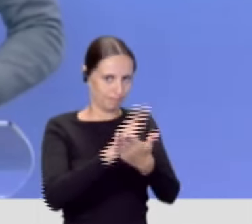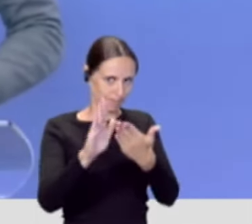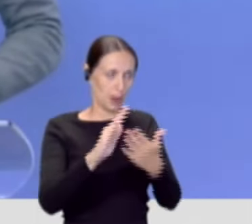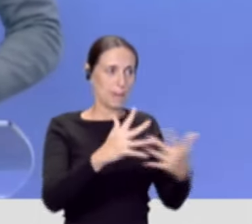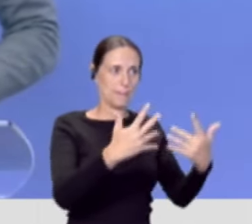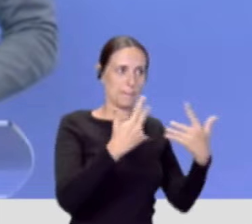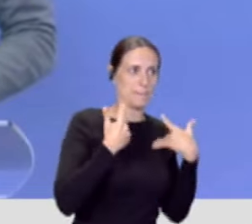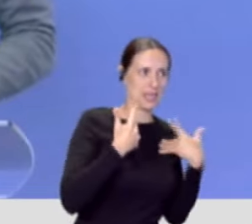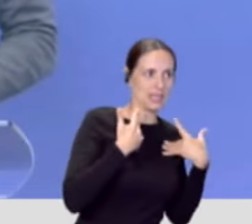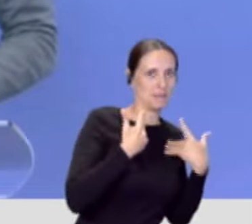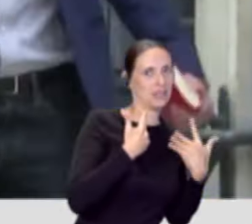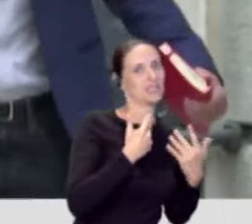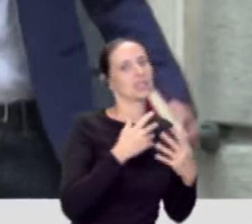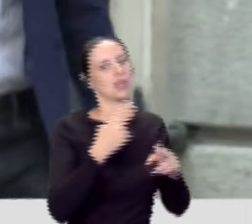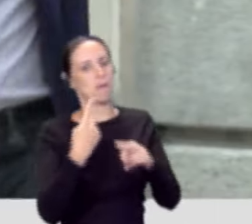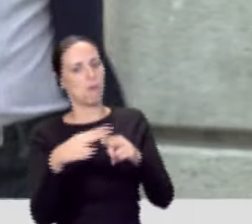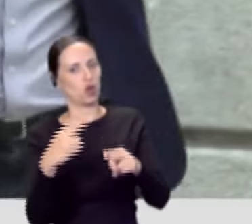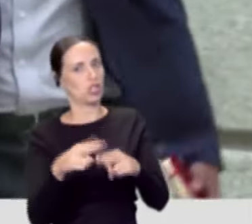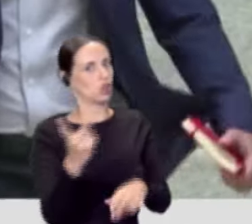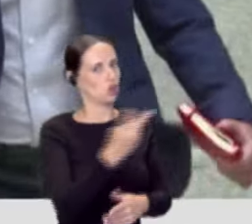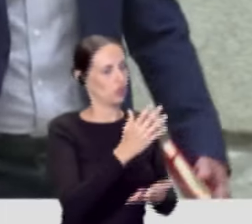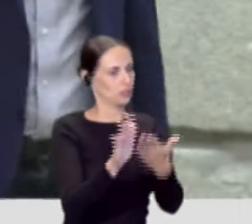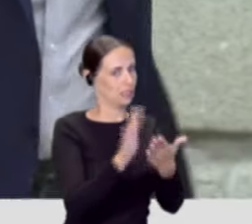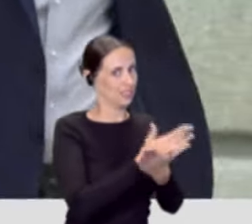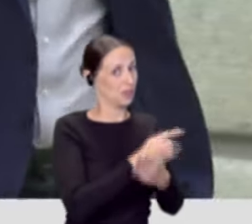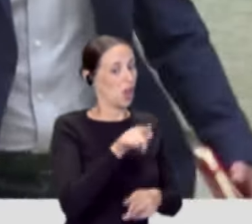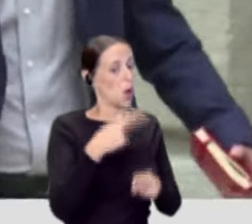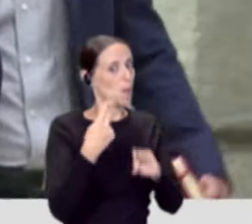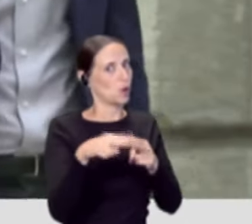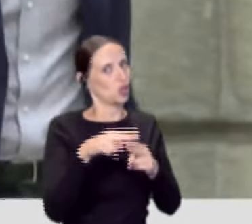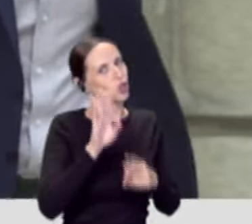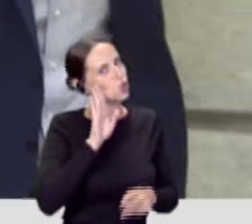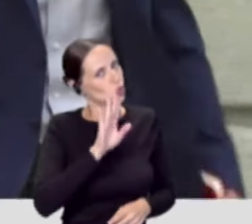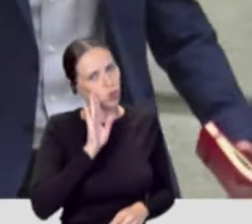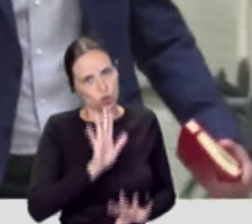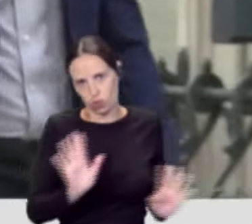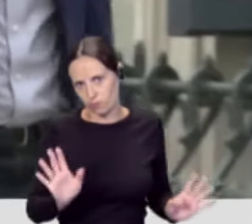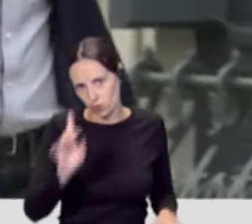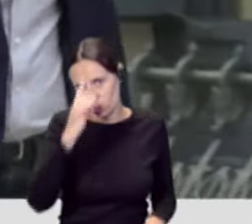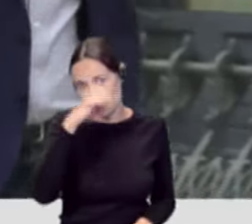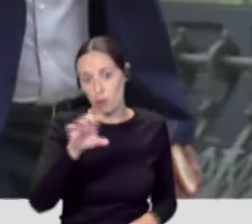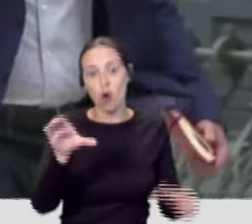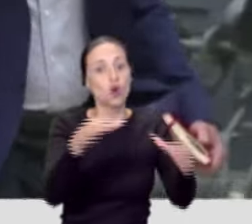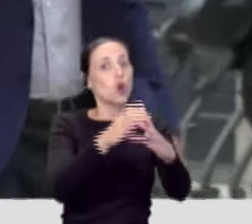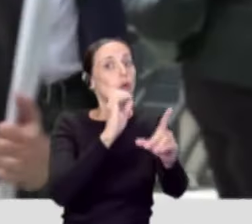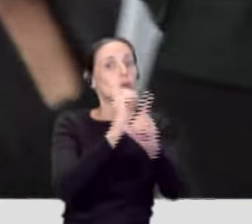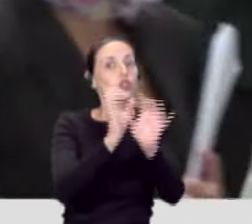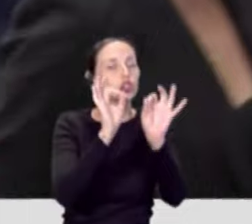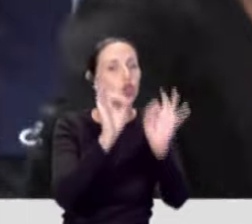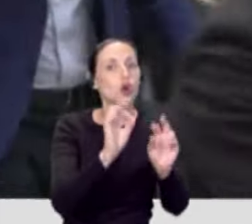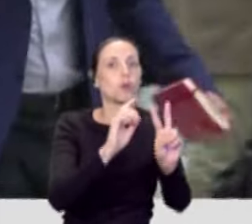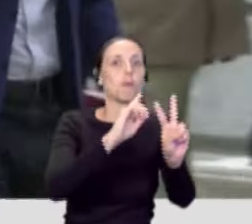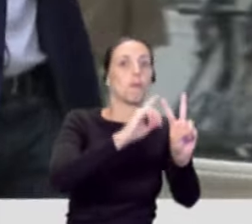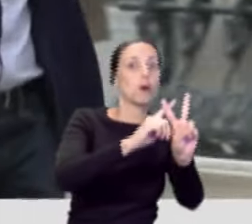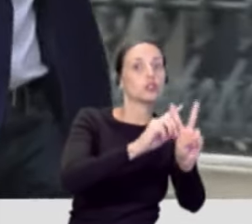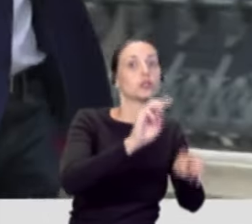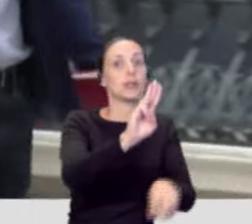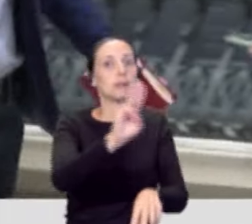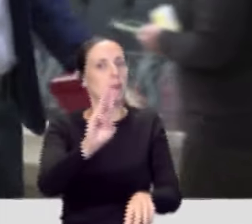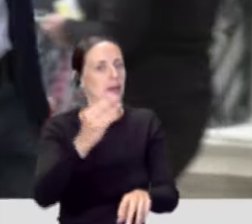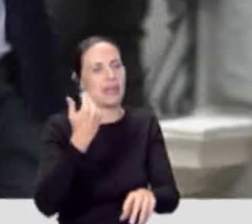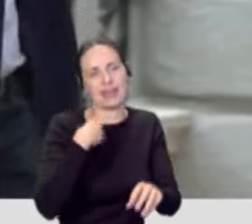el juego político va a ser bastante sucio, además lo conocemos. Sí. Va a haber una intencionalidad política por parte de la oposición, por parte de Vox y del PP. Ya